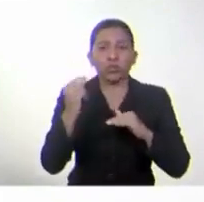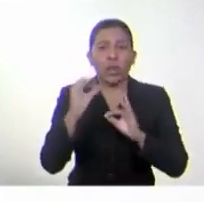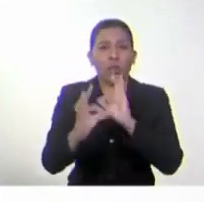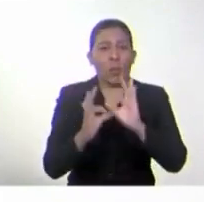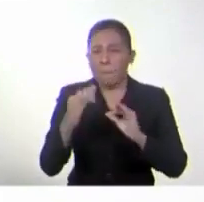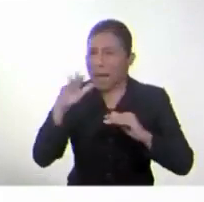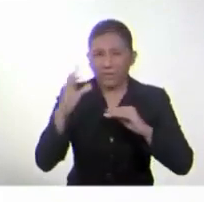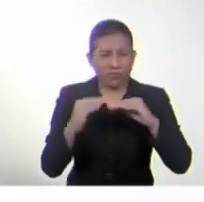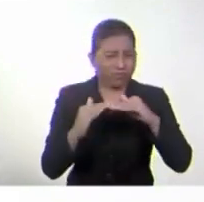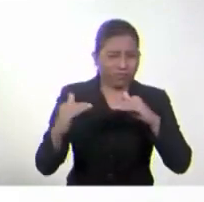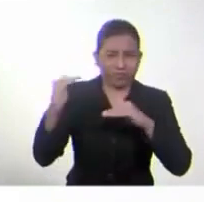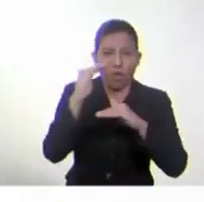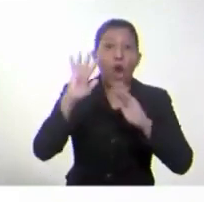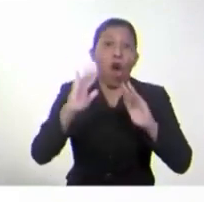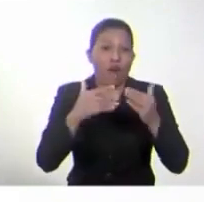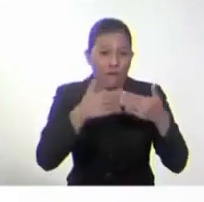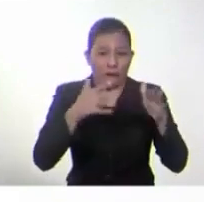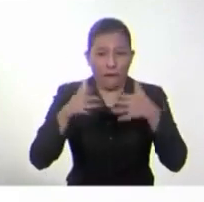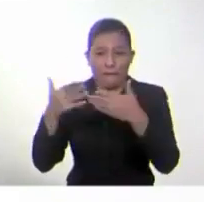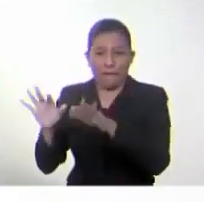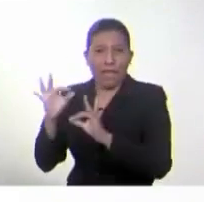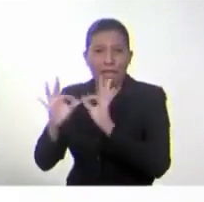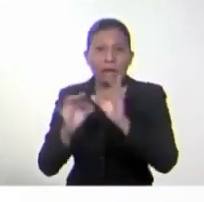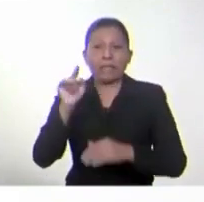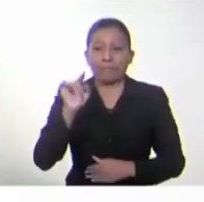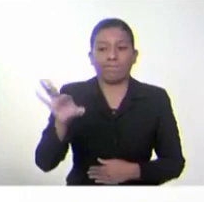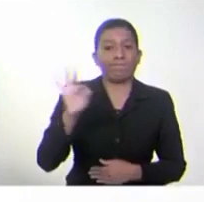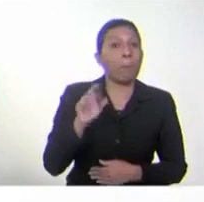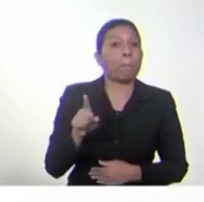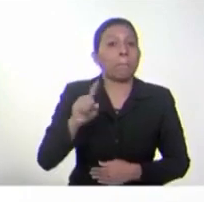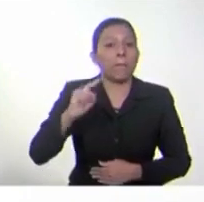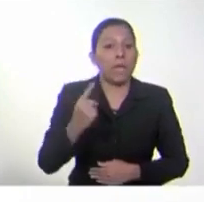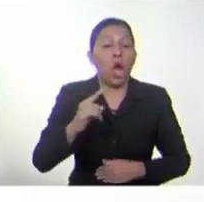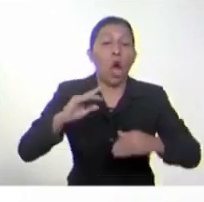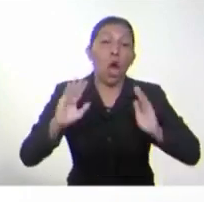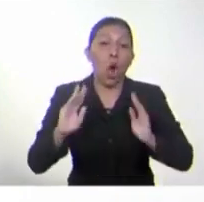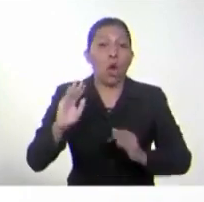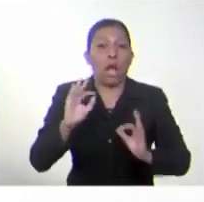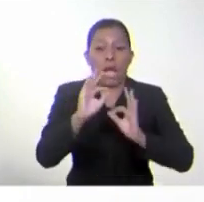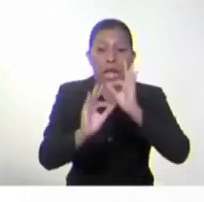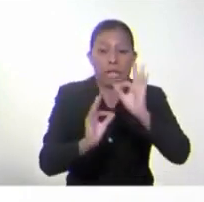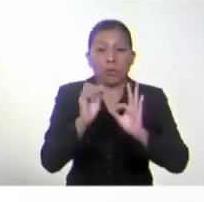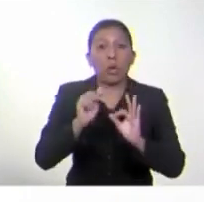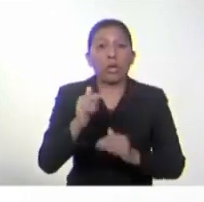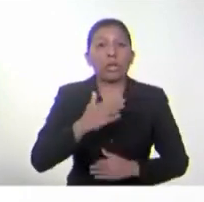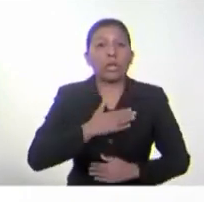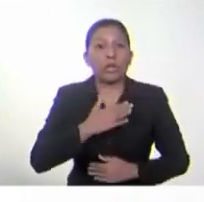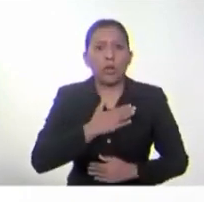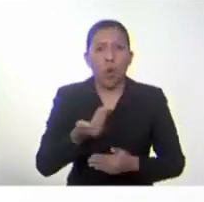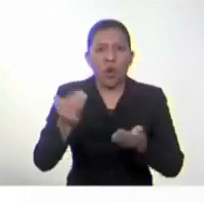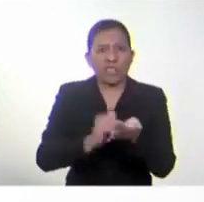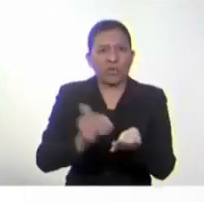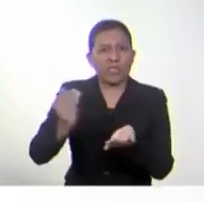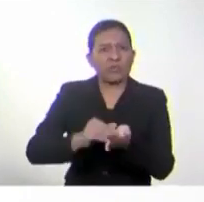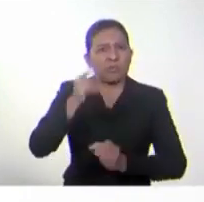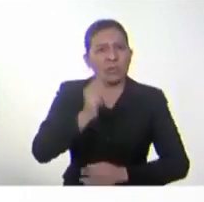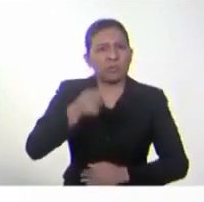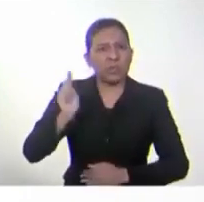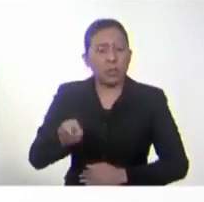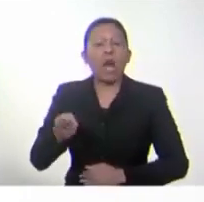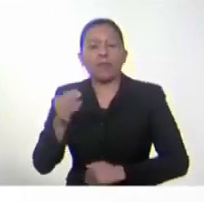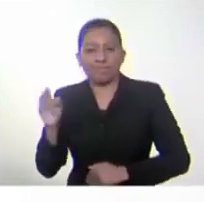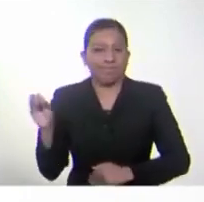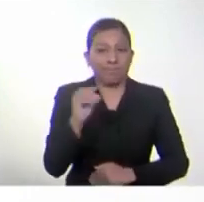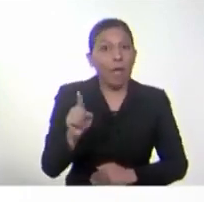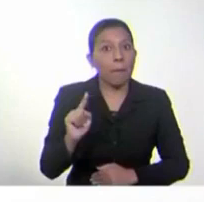diferentes tipos de átomos, o seleccionar un compuesto que tenga el átomo de un elemento que se repita en la mayoría de las